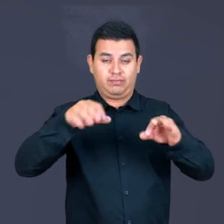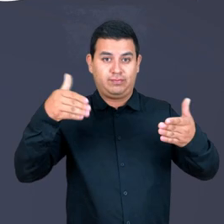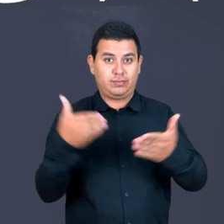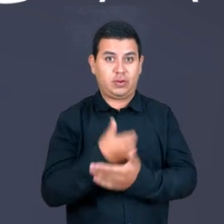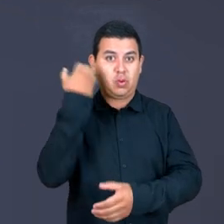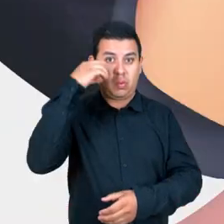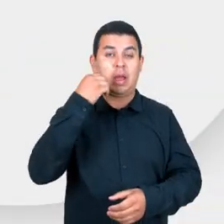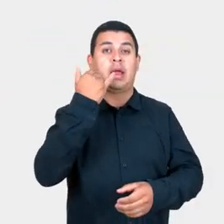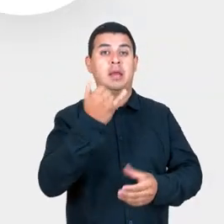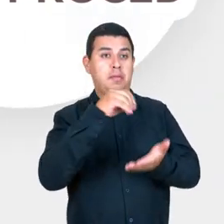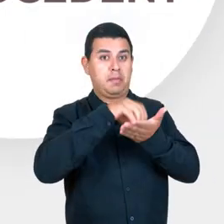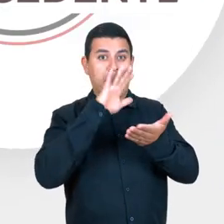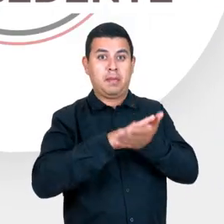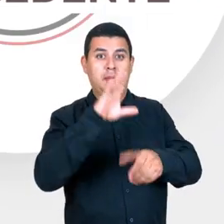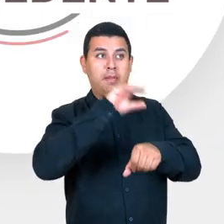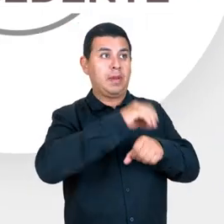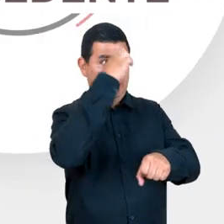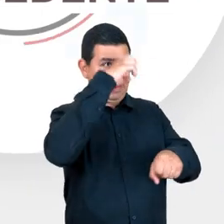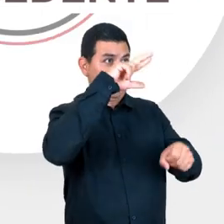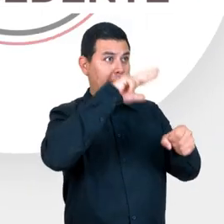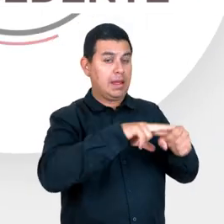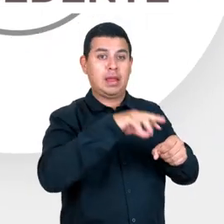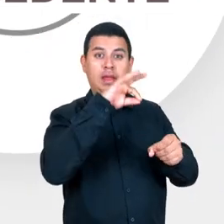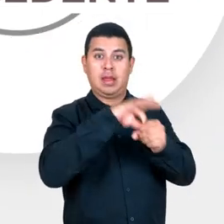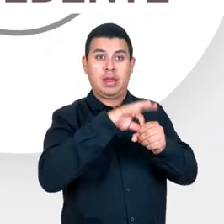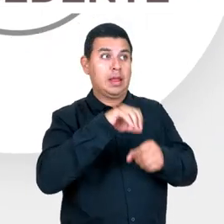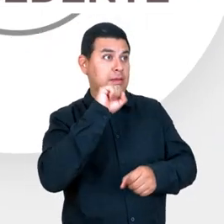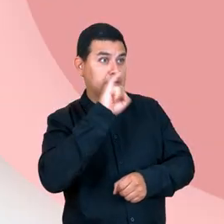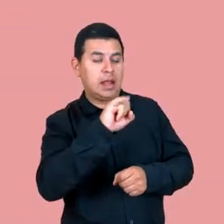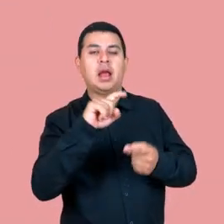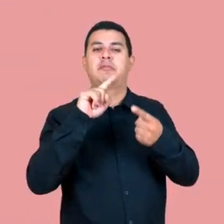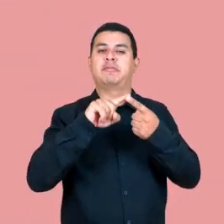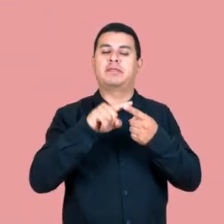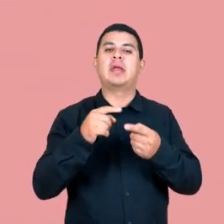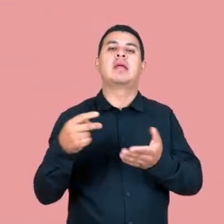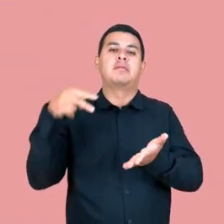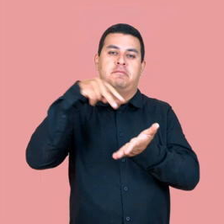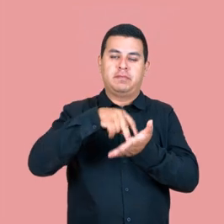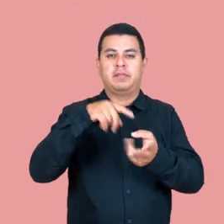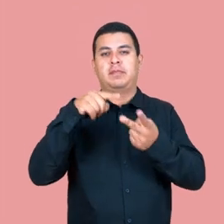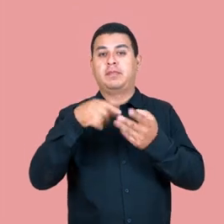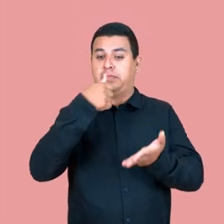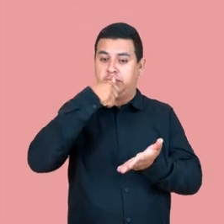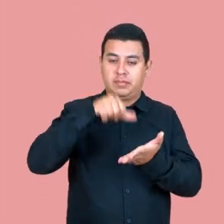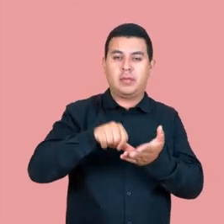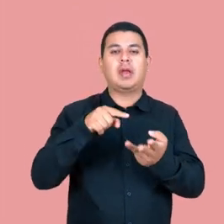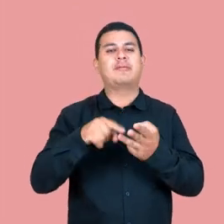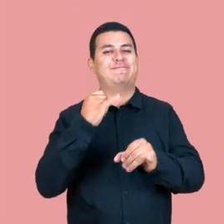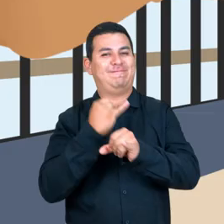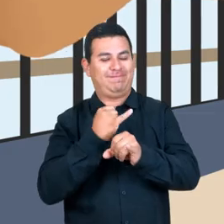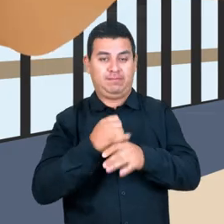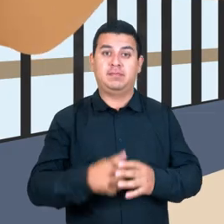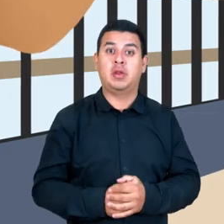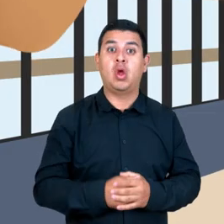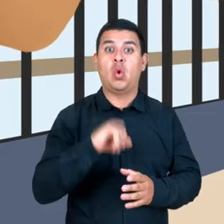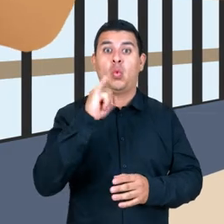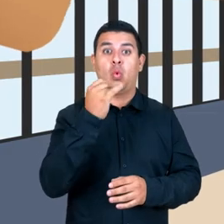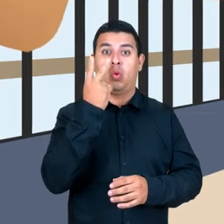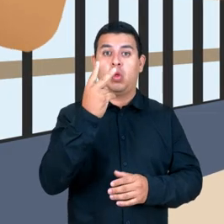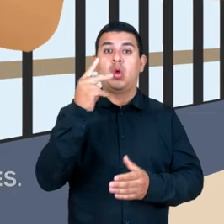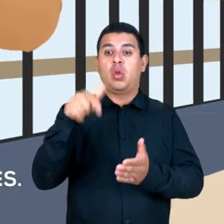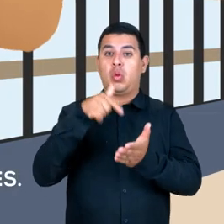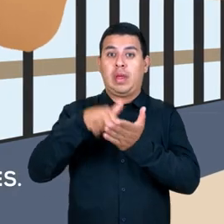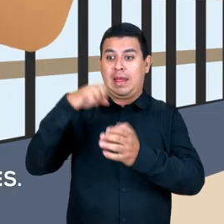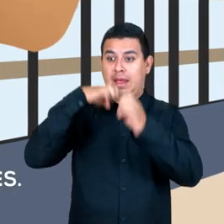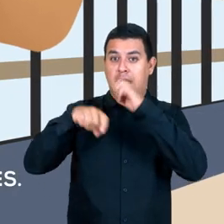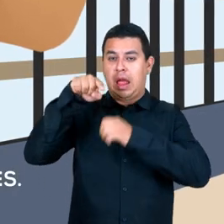TARUNA INDUBA GURAN INDAKANINA NUNYA KU KUN KAYUN INGASIORA KU KUMIU KAYUN AKU CHINDAWAN NU CORREO A INTERNET